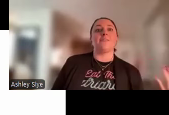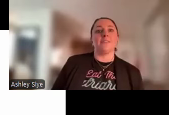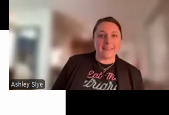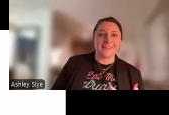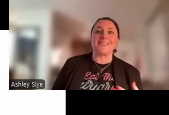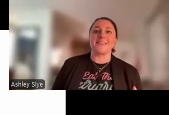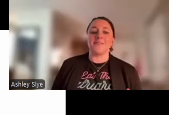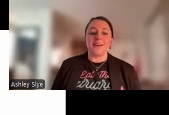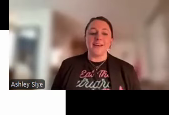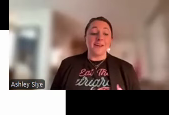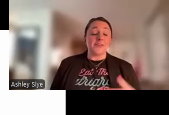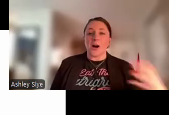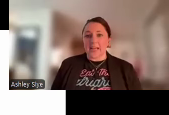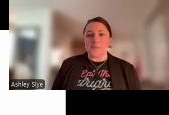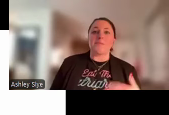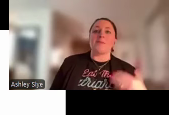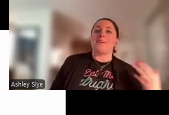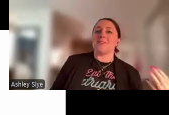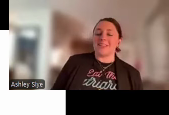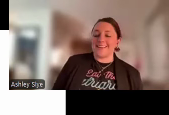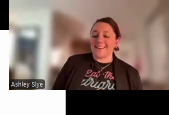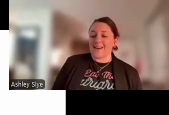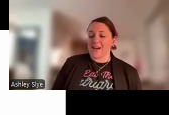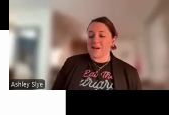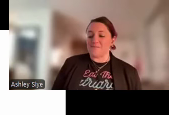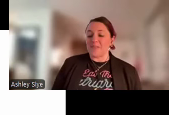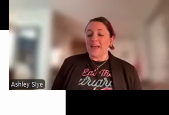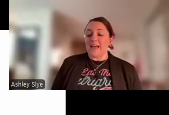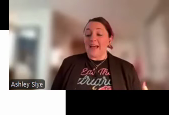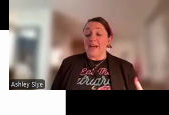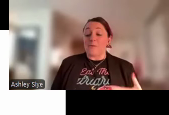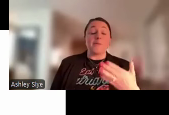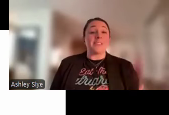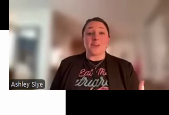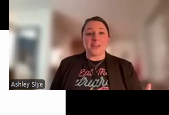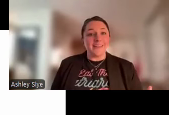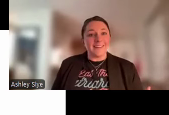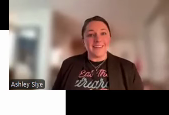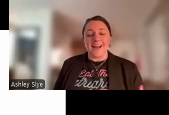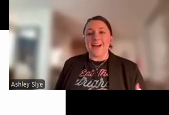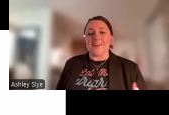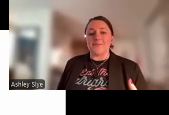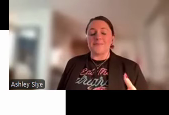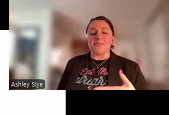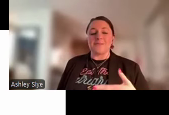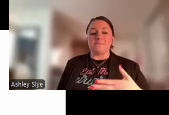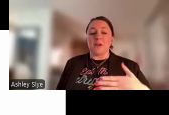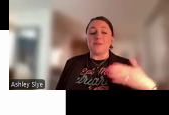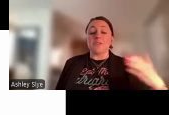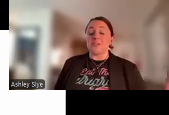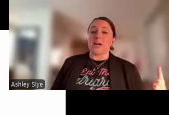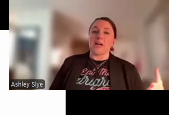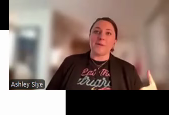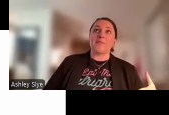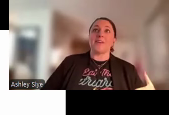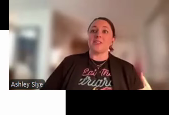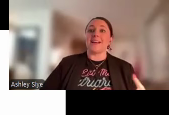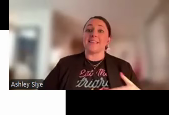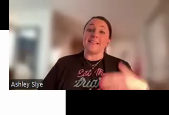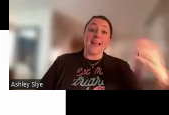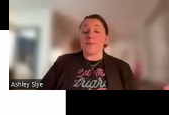Me da mucho gusto poder tenerla y bueno, estoy reflexionando en los años que hemos pasado hablando de la